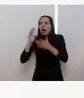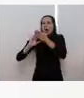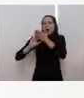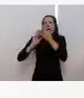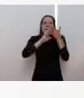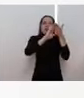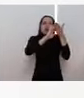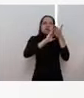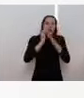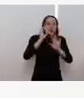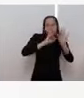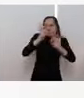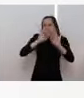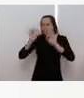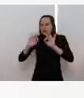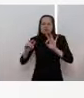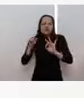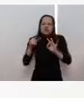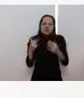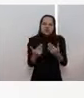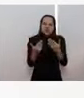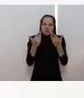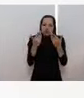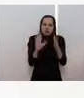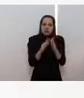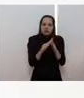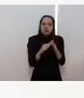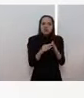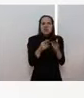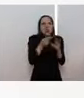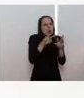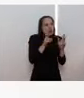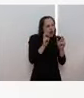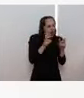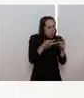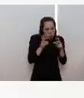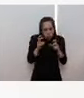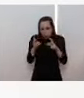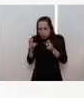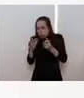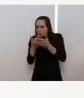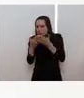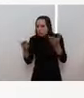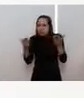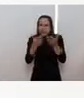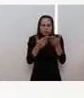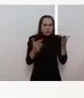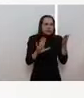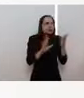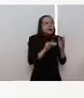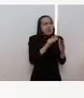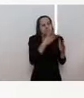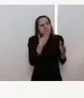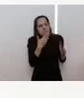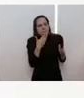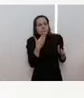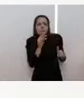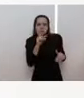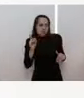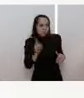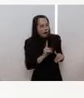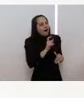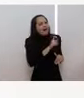permiten tener instalaciones actualizadas y con una confortabilidad excelente para nuestros